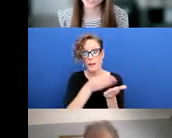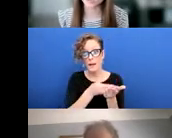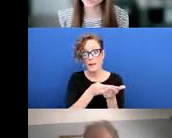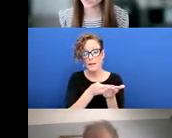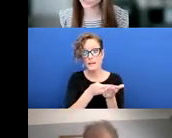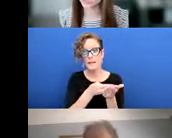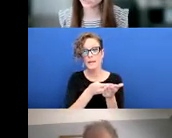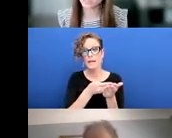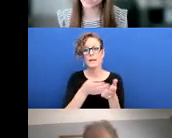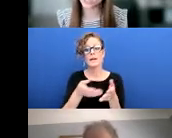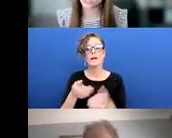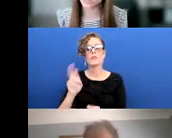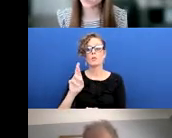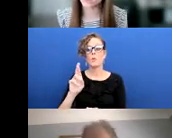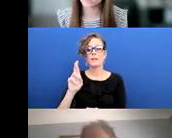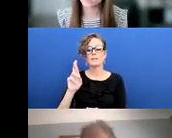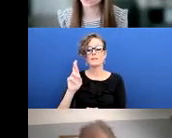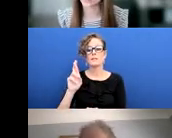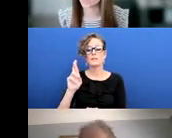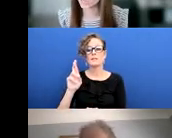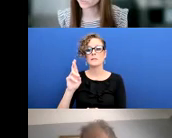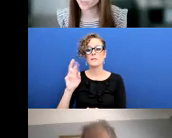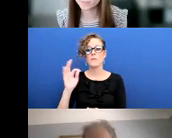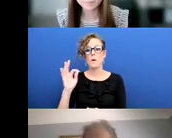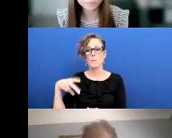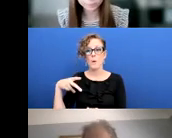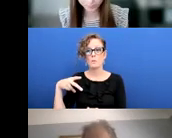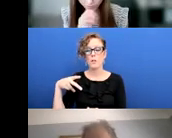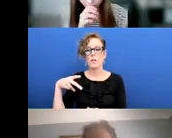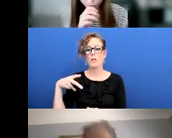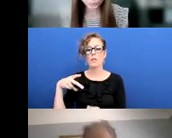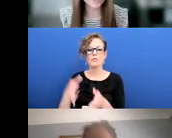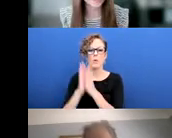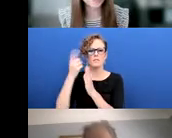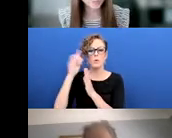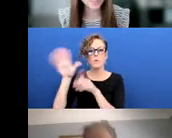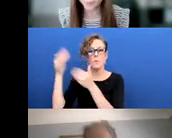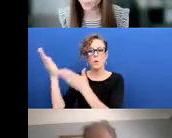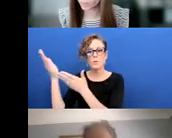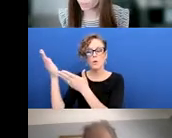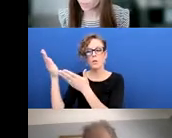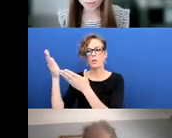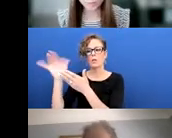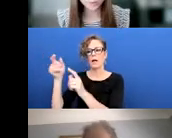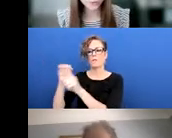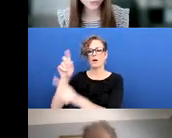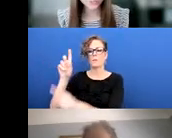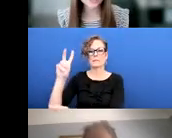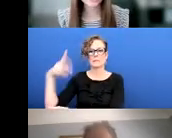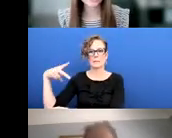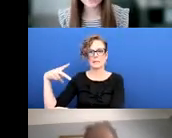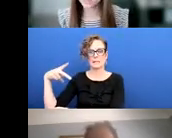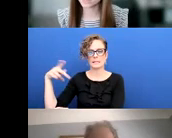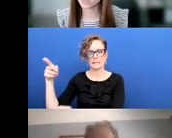tratan estos asuntos, pueden entregar propuestas.